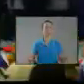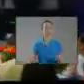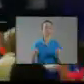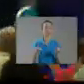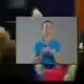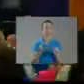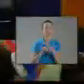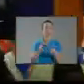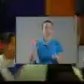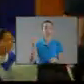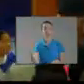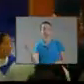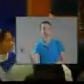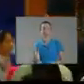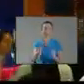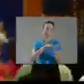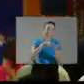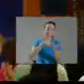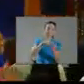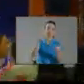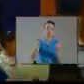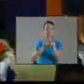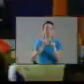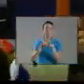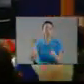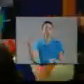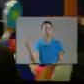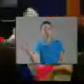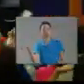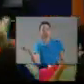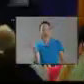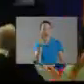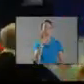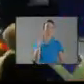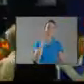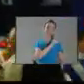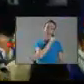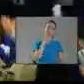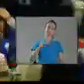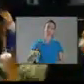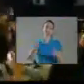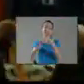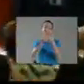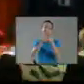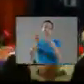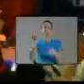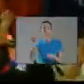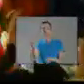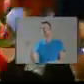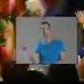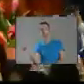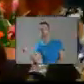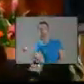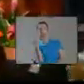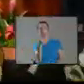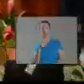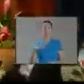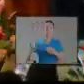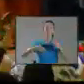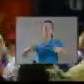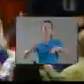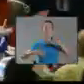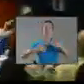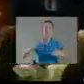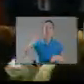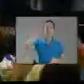Así como David danzaba, así como David cantaba, así como David